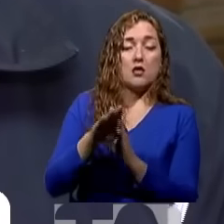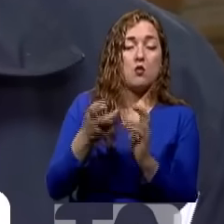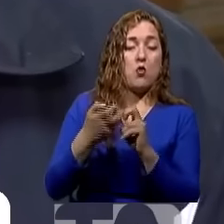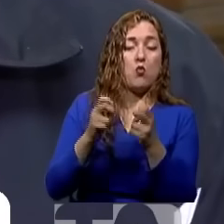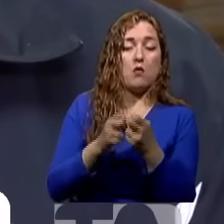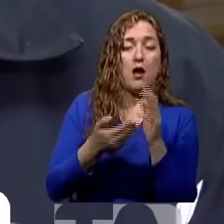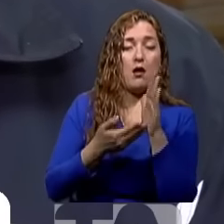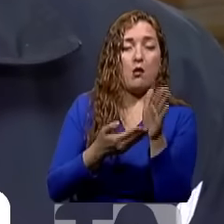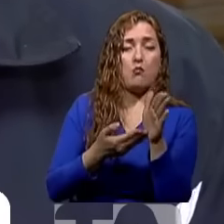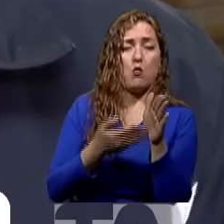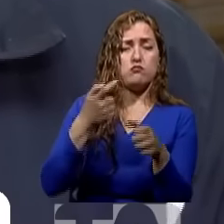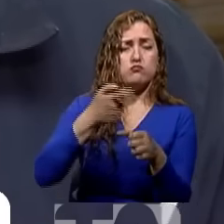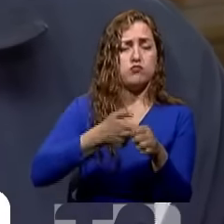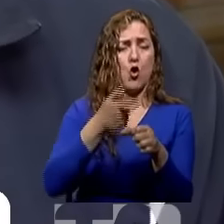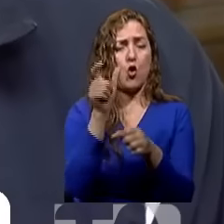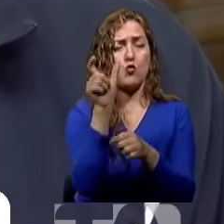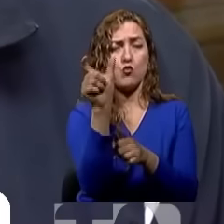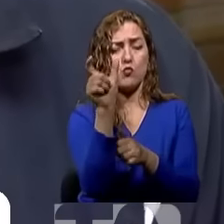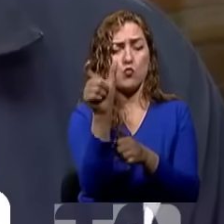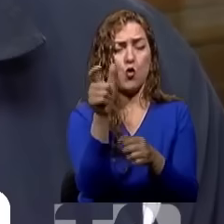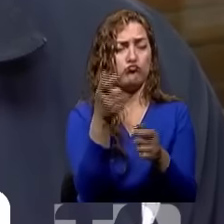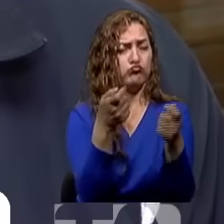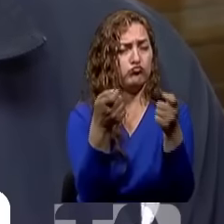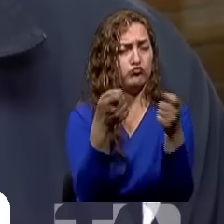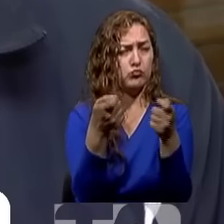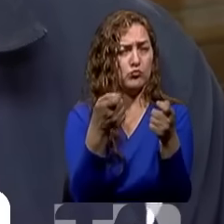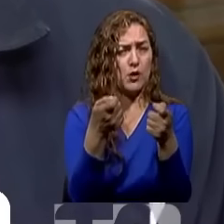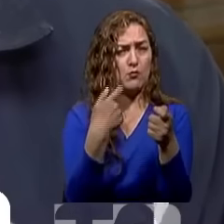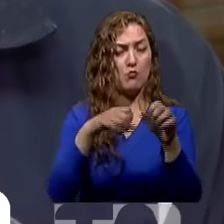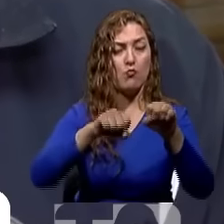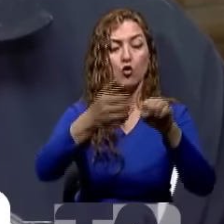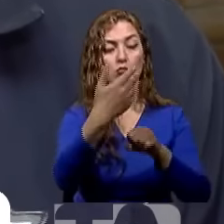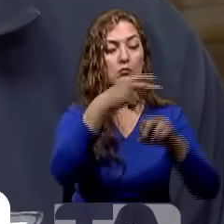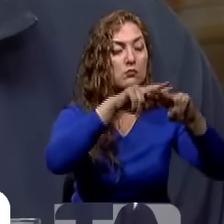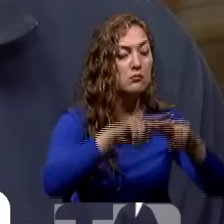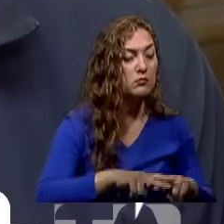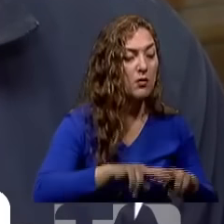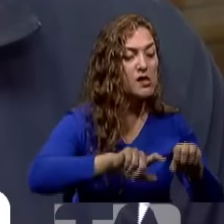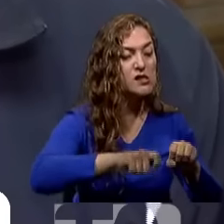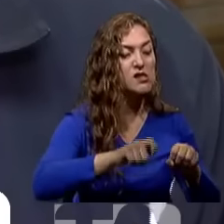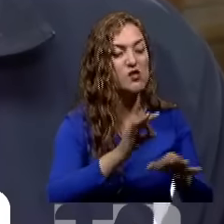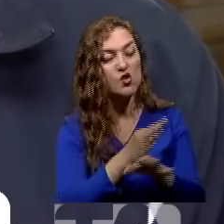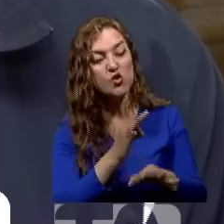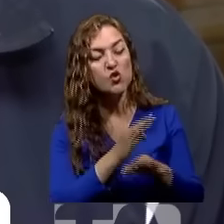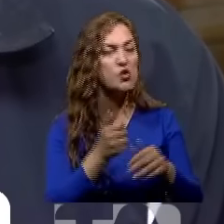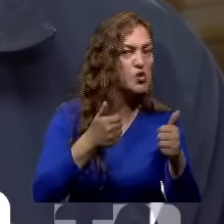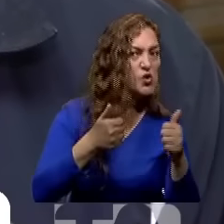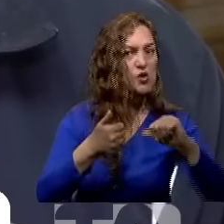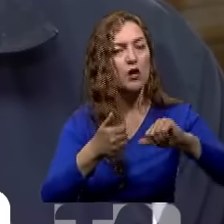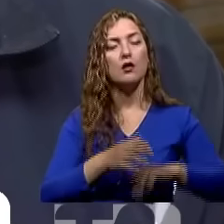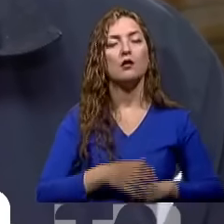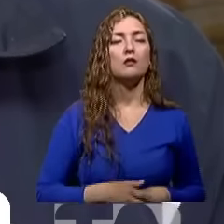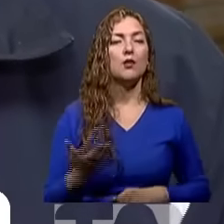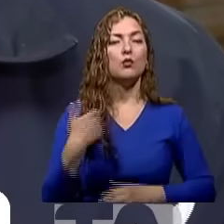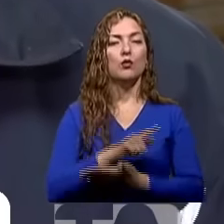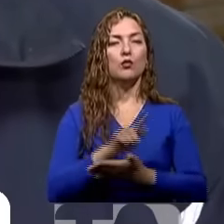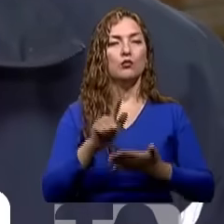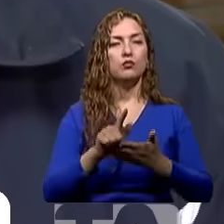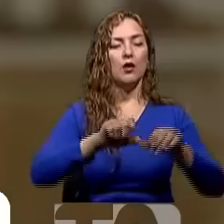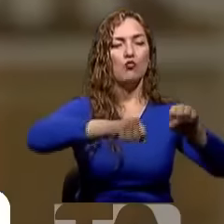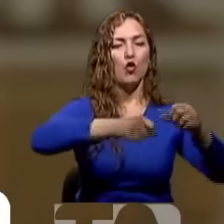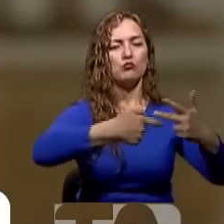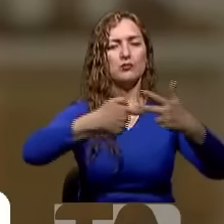ejemplo el control de documentos, el control de las condiciones mecánicas de las motocicletas. La semana pasada tenemos más de 200